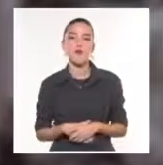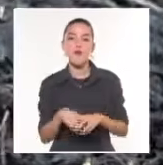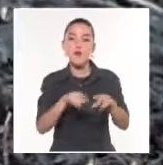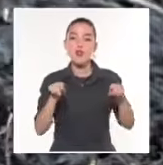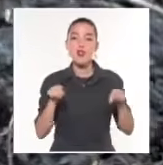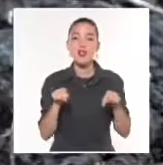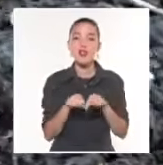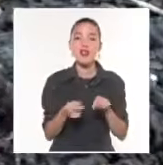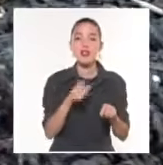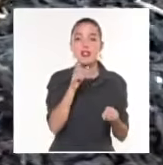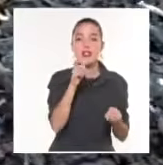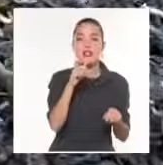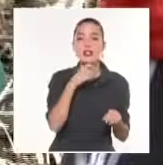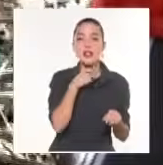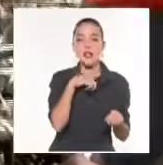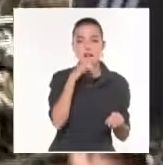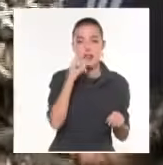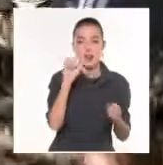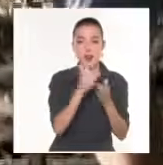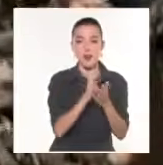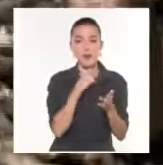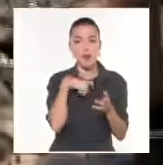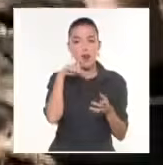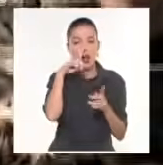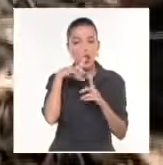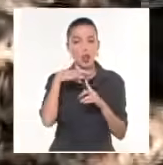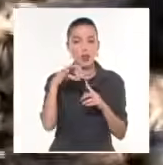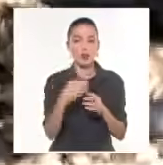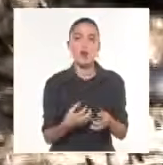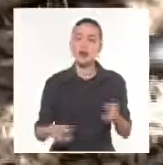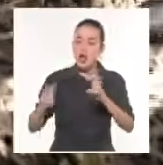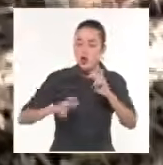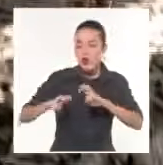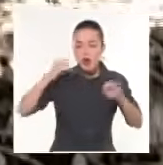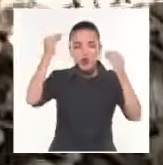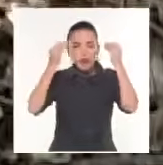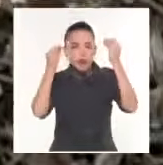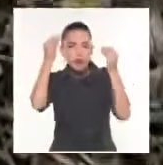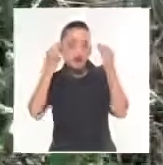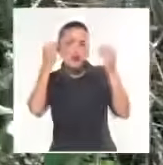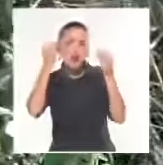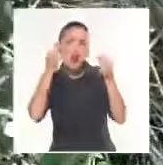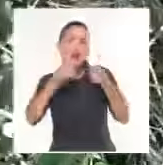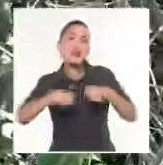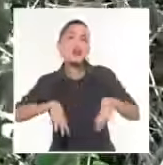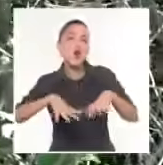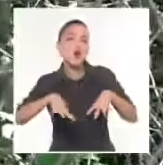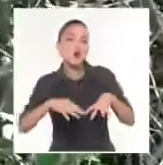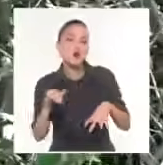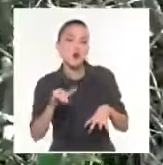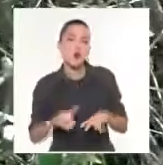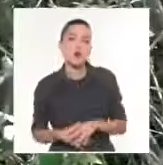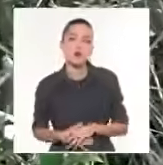de ellos analizarán lo sucedido desde hace unas décadas y hasta centenares de años. En el suelo de estos